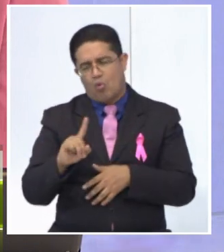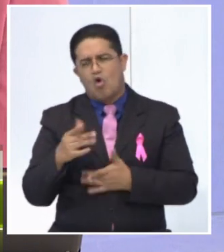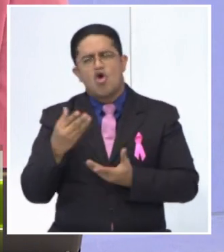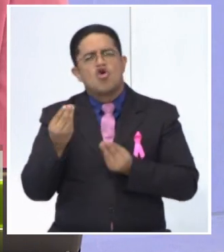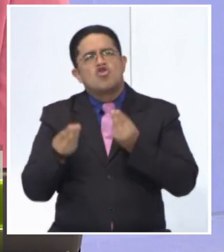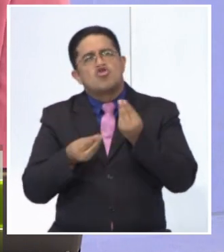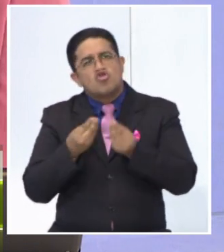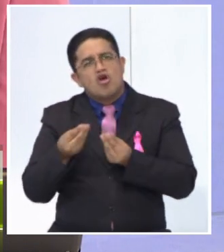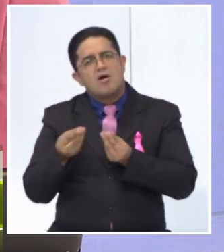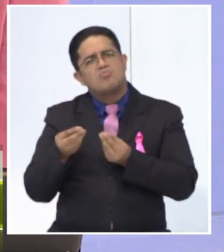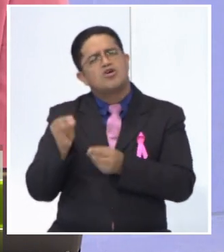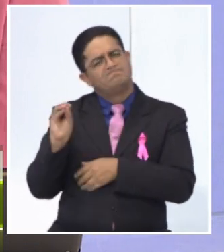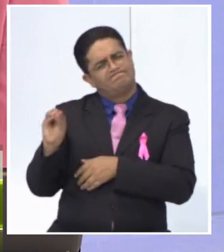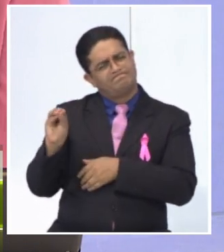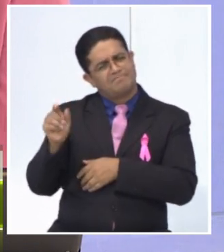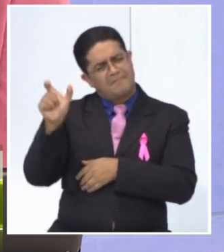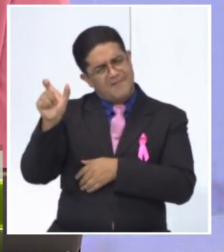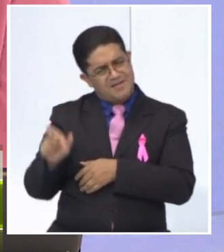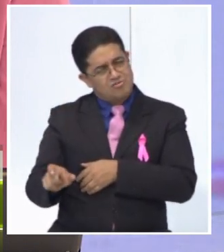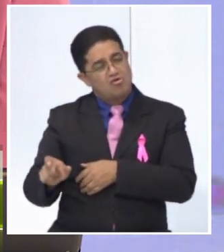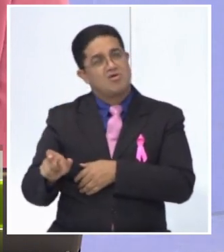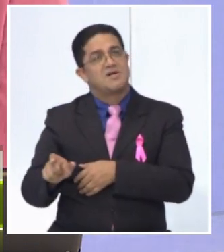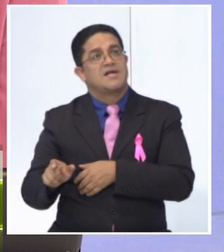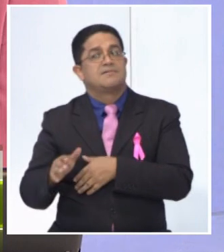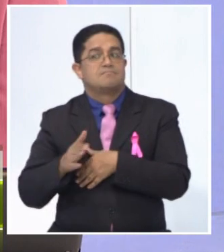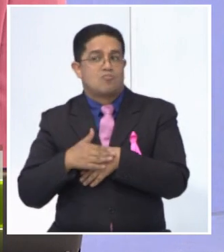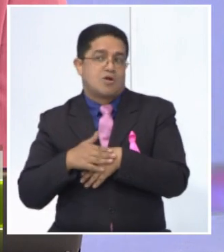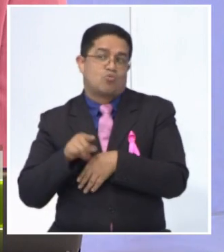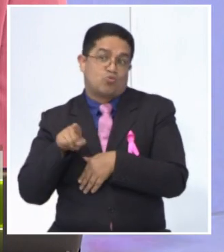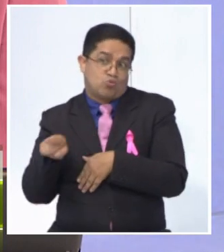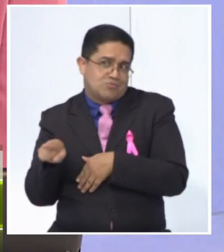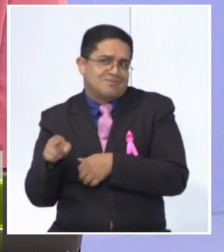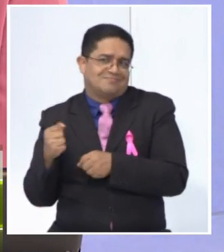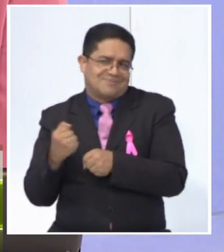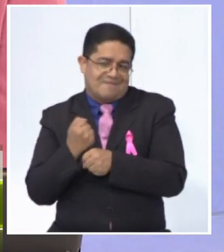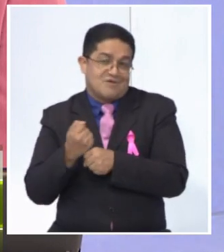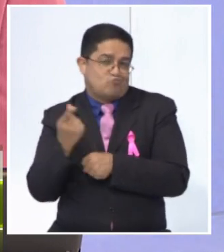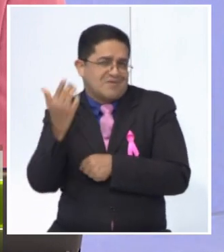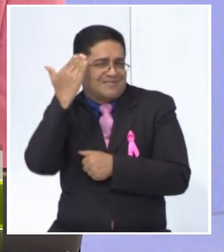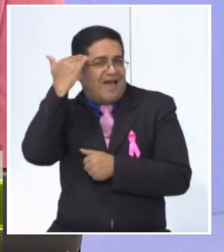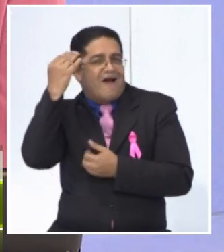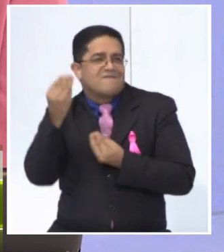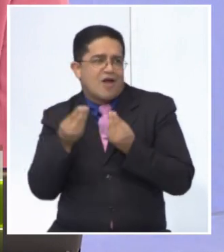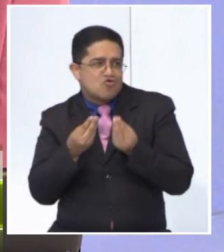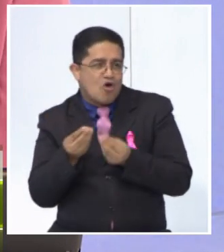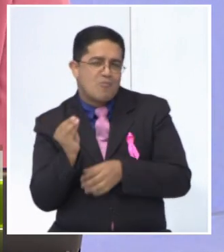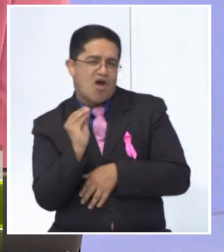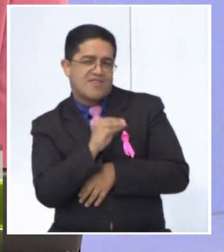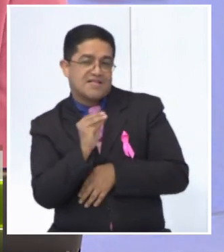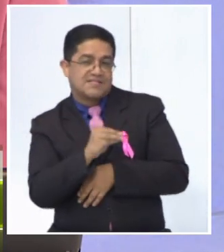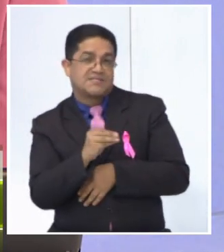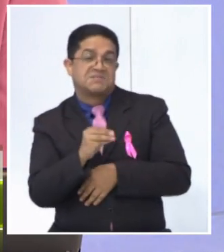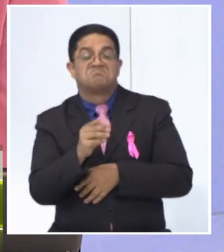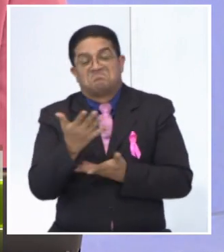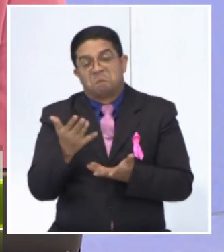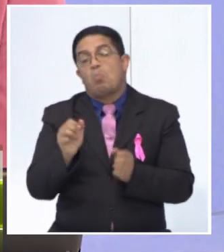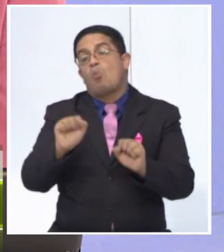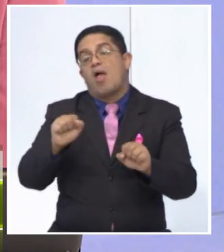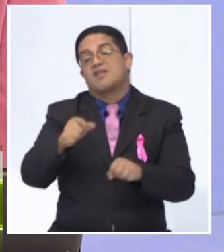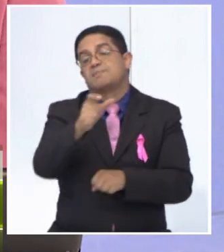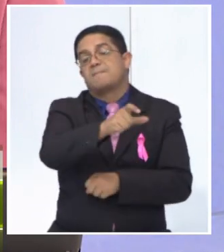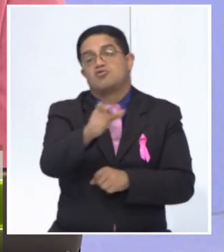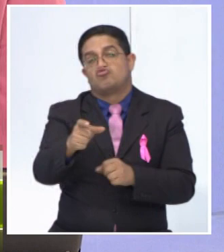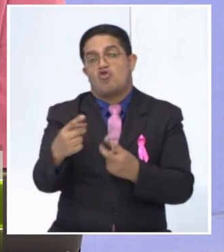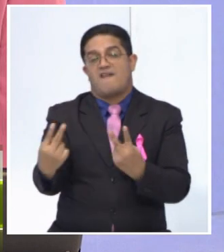cómo hacer llegar este mensaje, ya que usted tiene esa tarea día a día para expresarse a los pacientes? De repente alguien nos está viendo en este momento que no ha